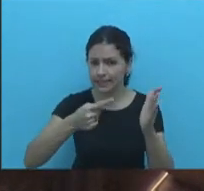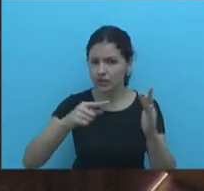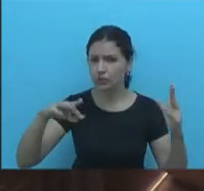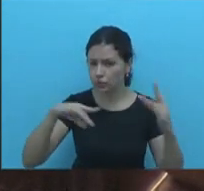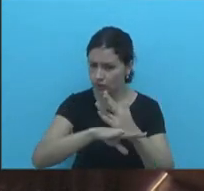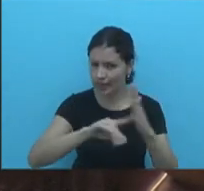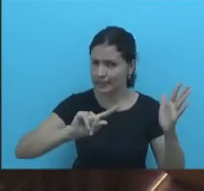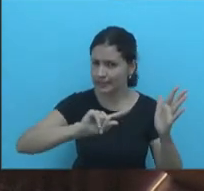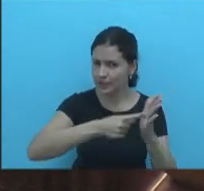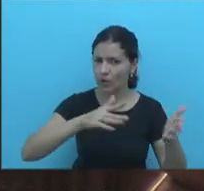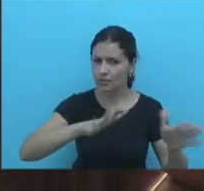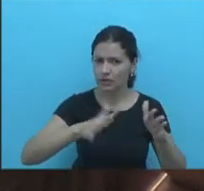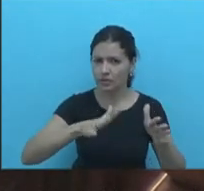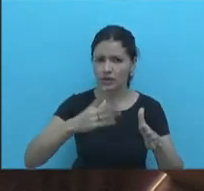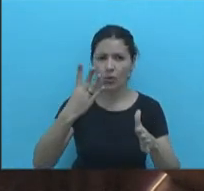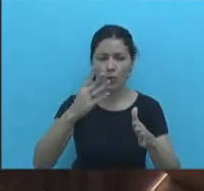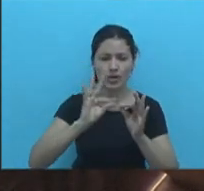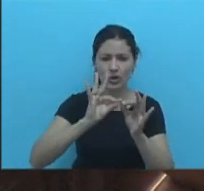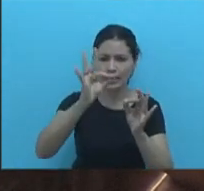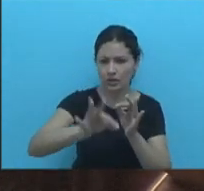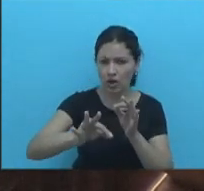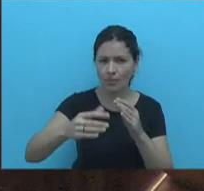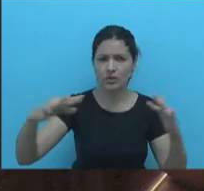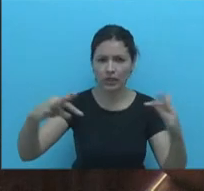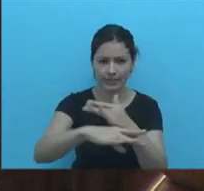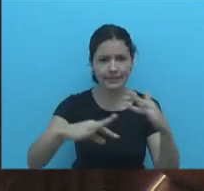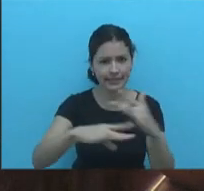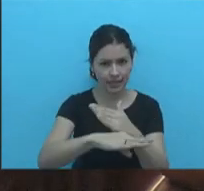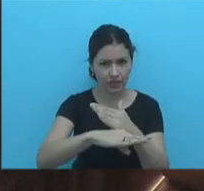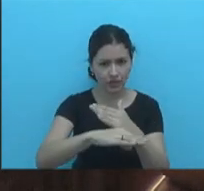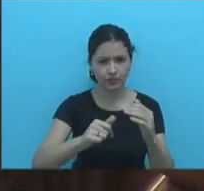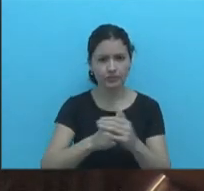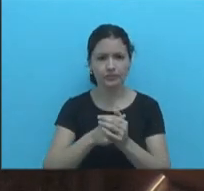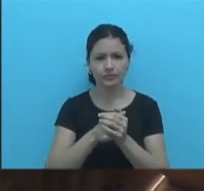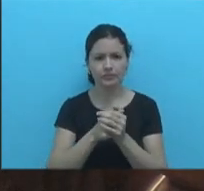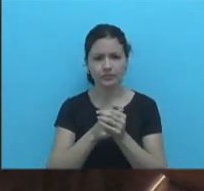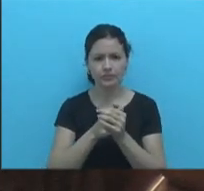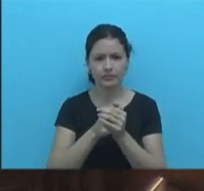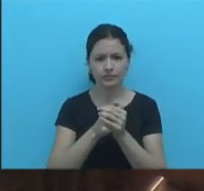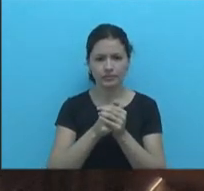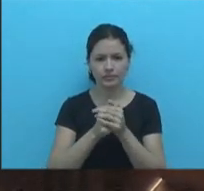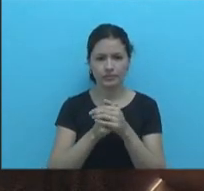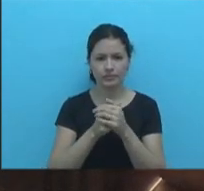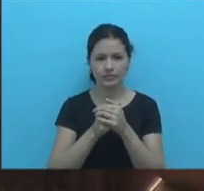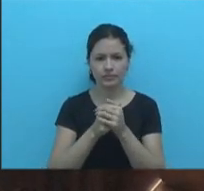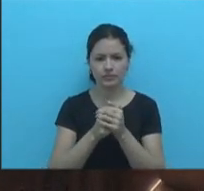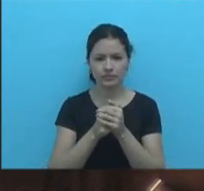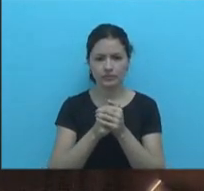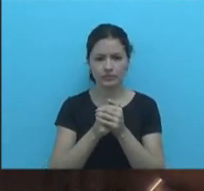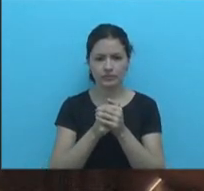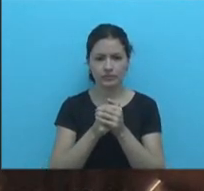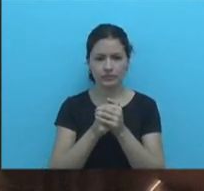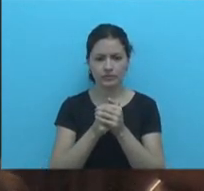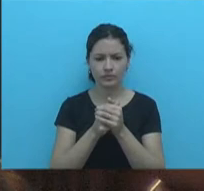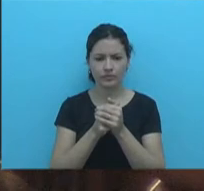Reconquista, aproximadamente a 4 kilómetros del centro. Geográficamente están emplazados al